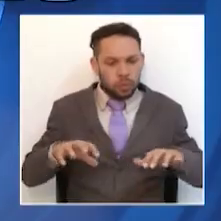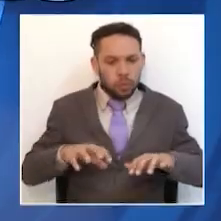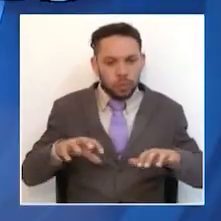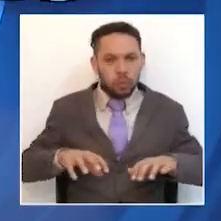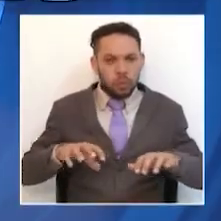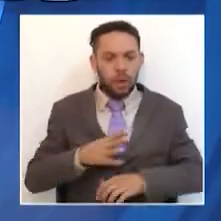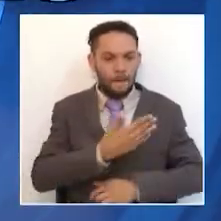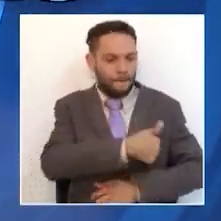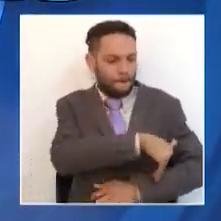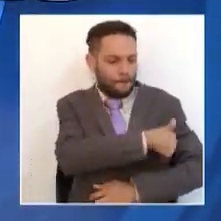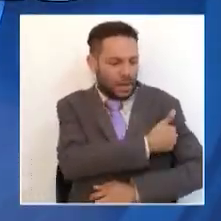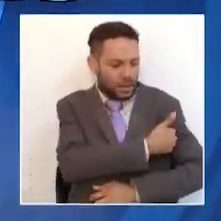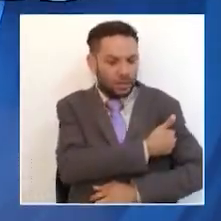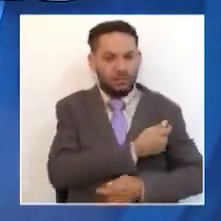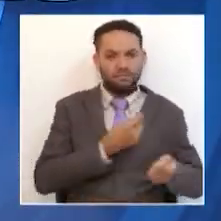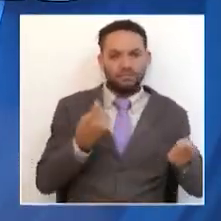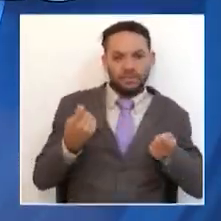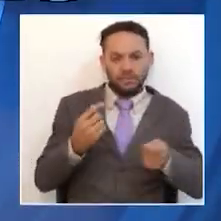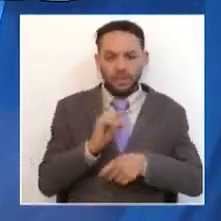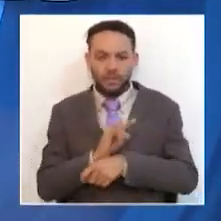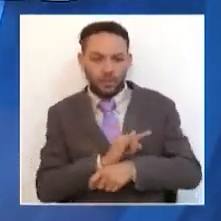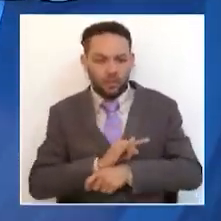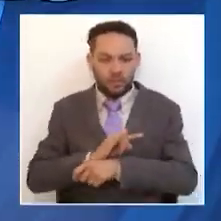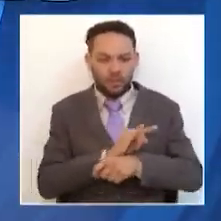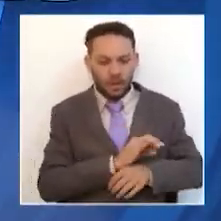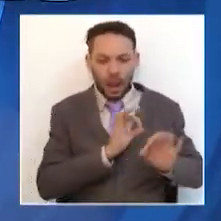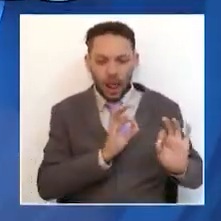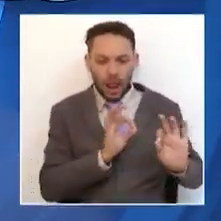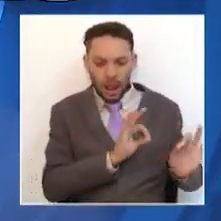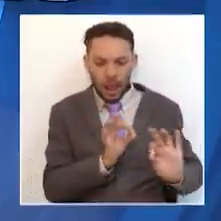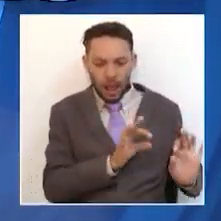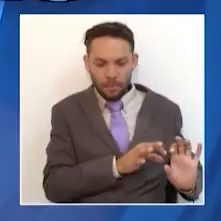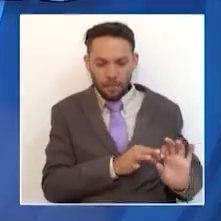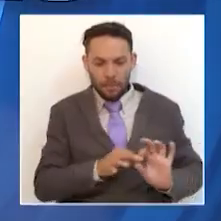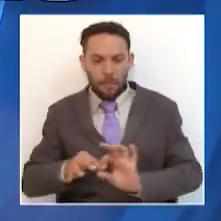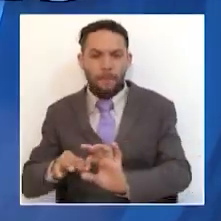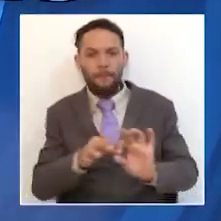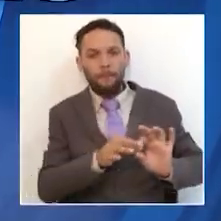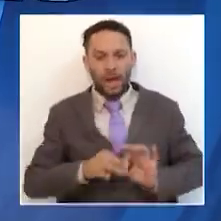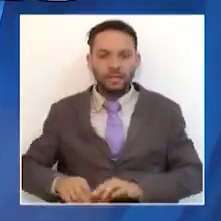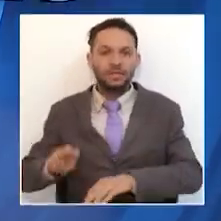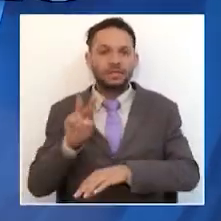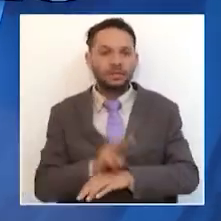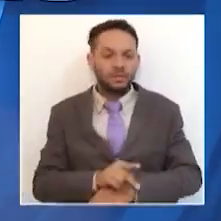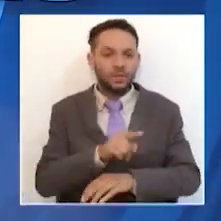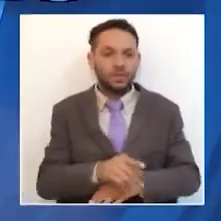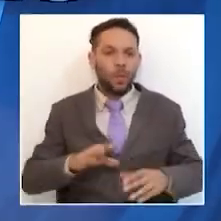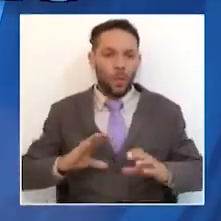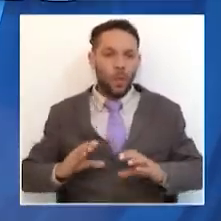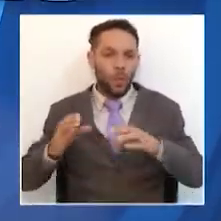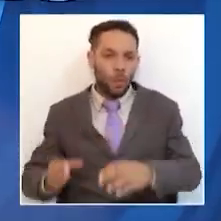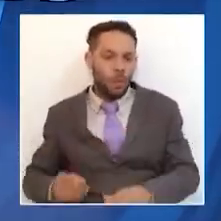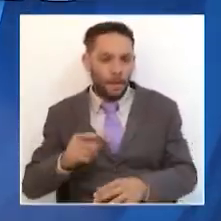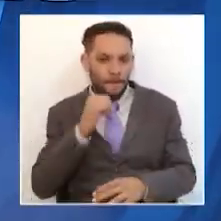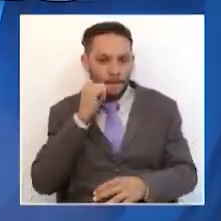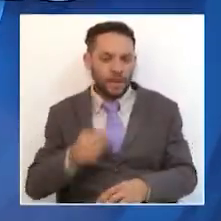pública analizaron la situación en el país para garantizar las medidas preventivas implementadas para brindar seguridad a la comunidad mañana en el día de